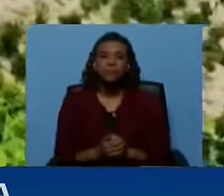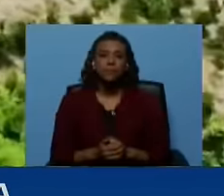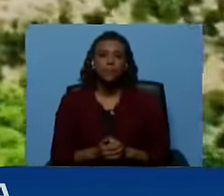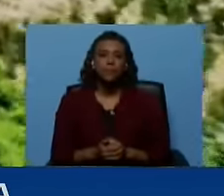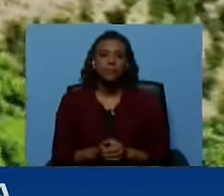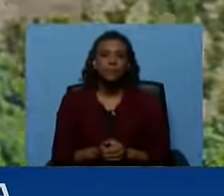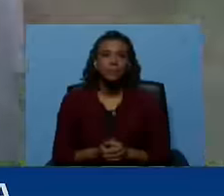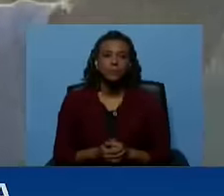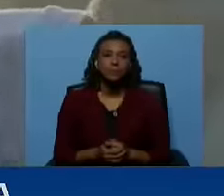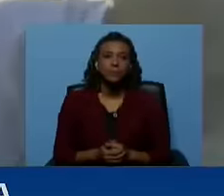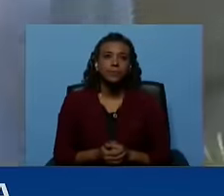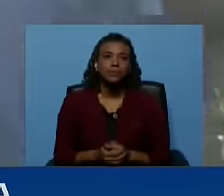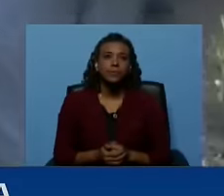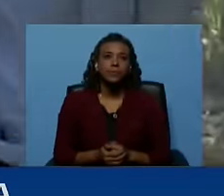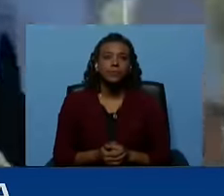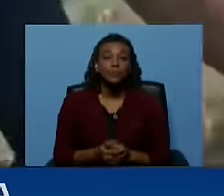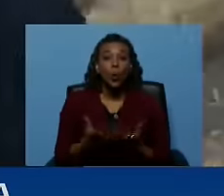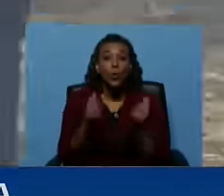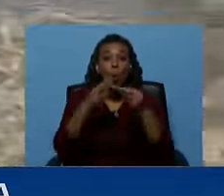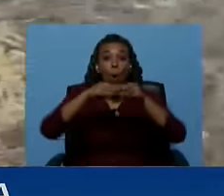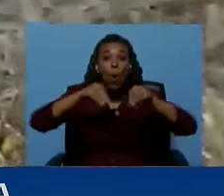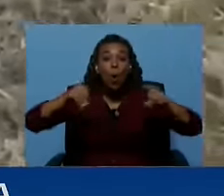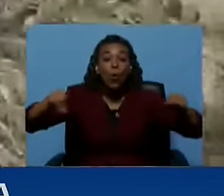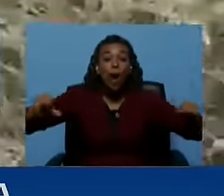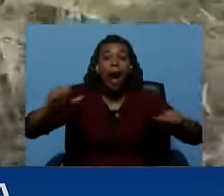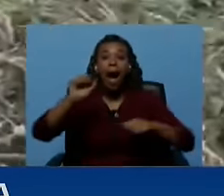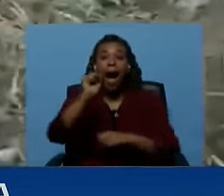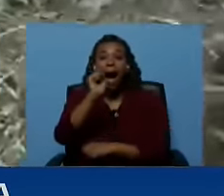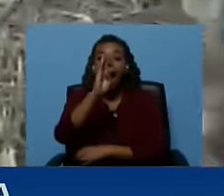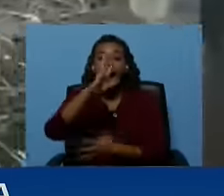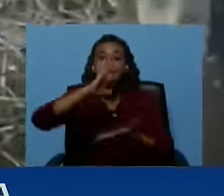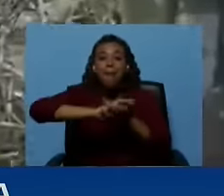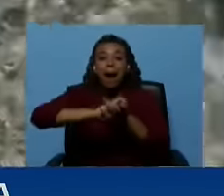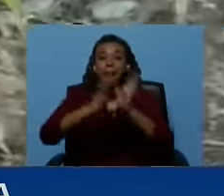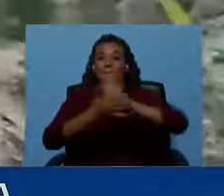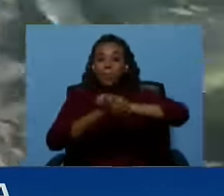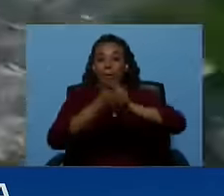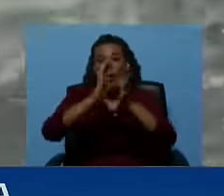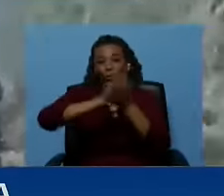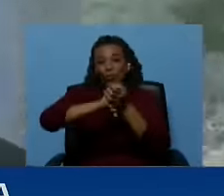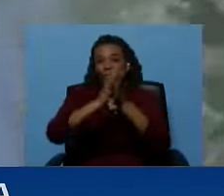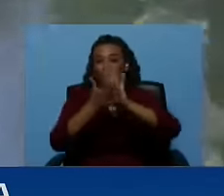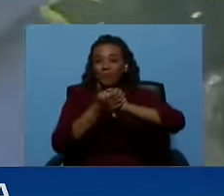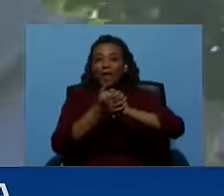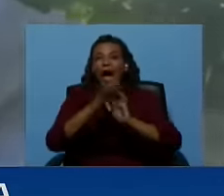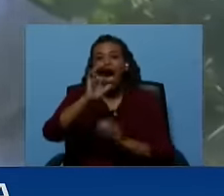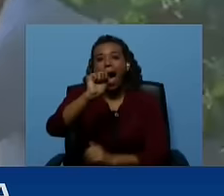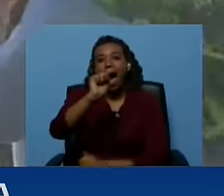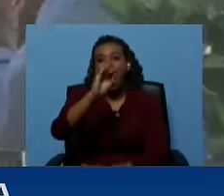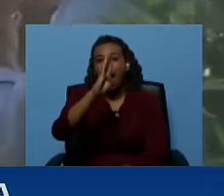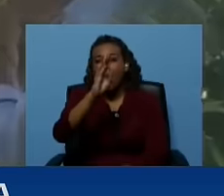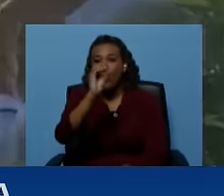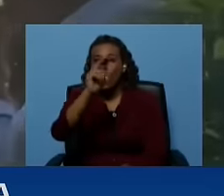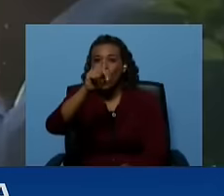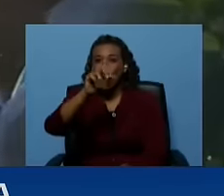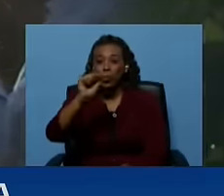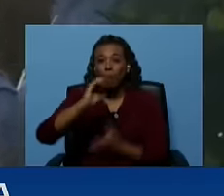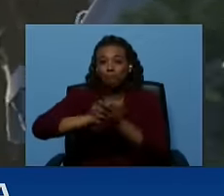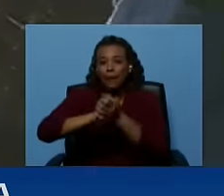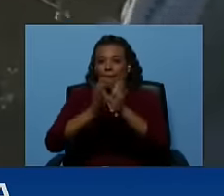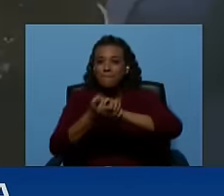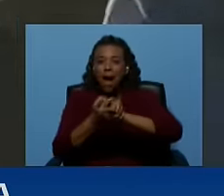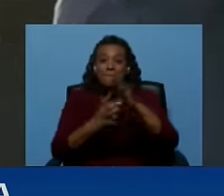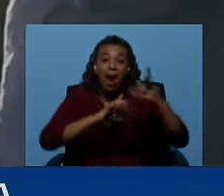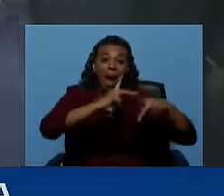comunidad un poco de abono aquí una parcela de un pequeño productor presidente lo conseguimos trabajando